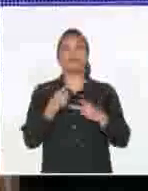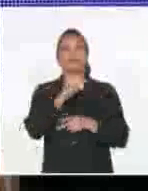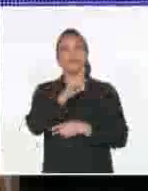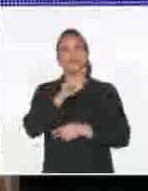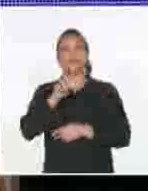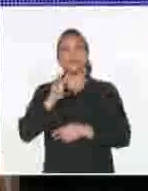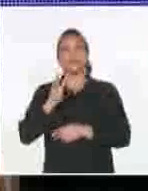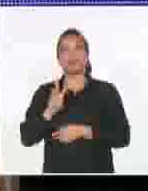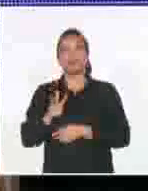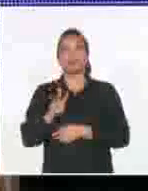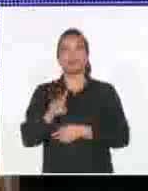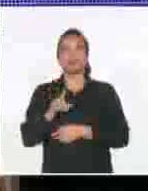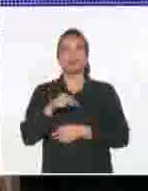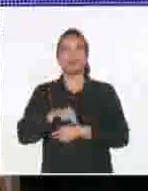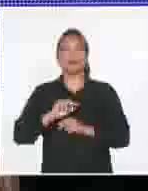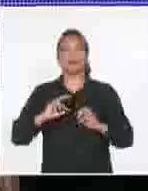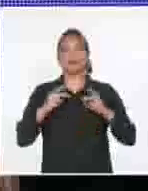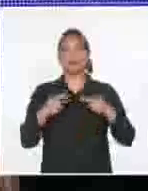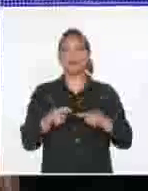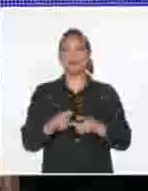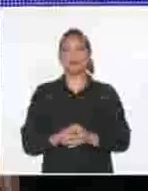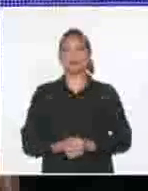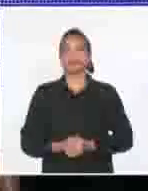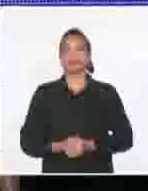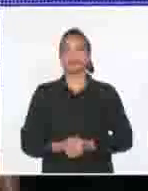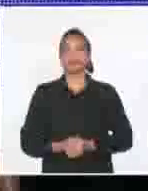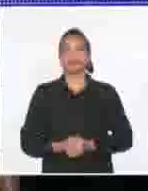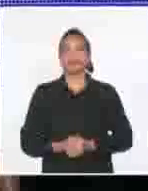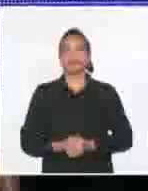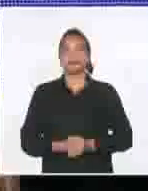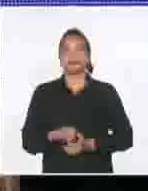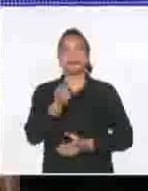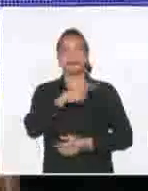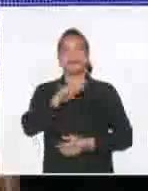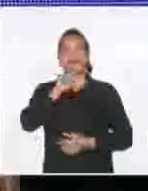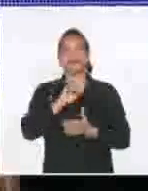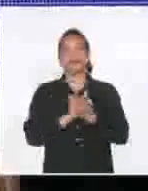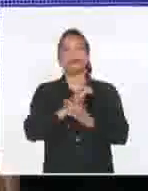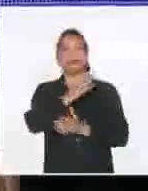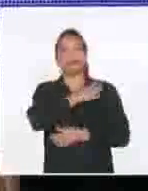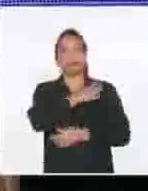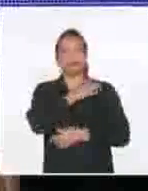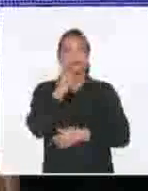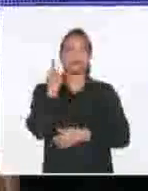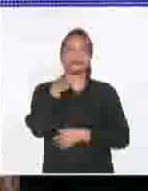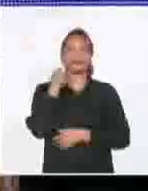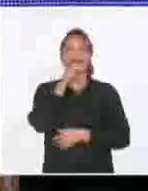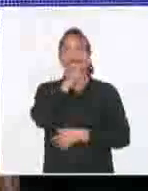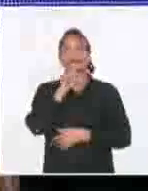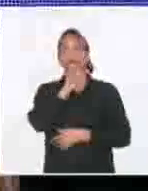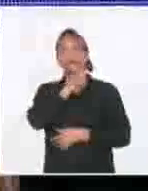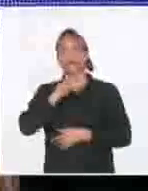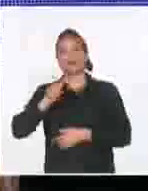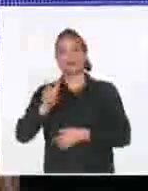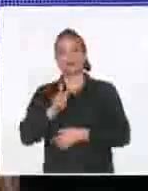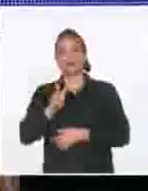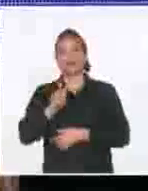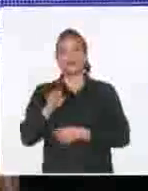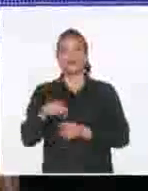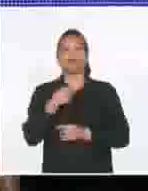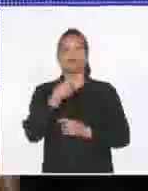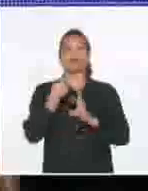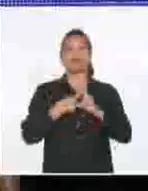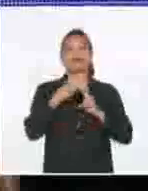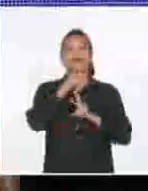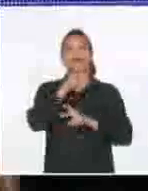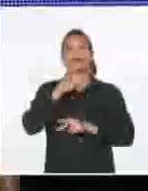consecutiva. Entre el 1 de marzo del 2022 y el 28 de febrero